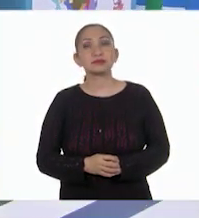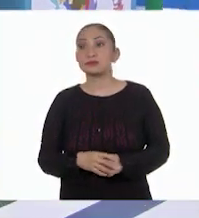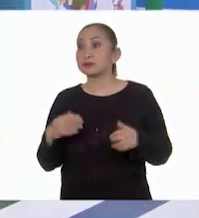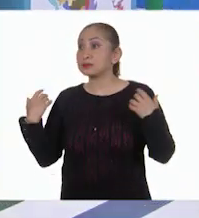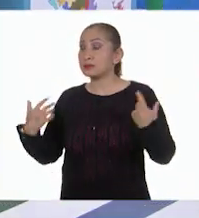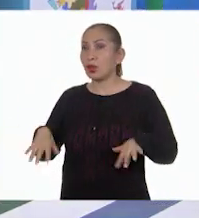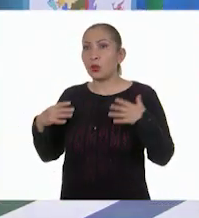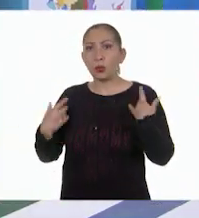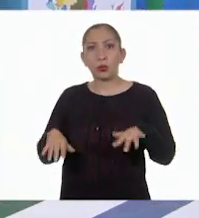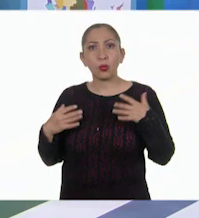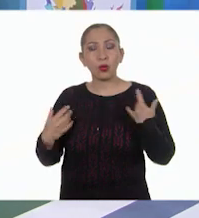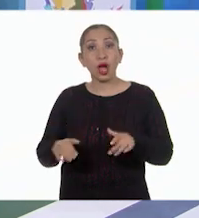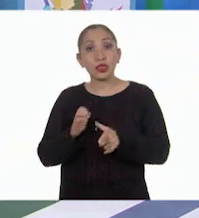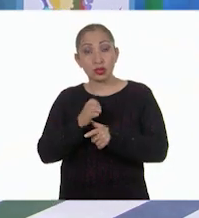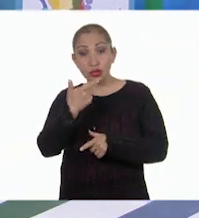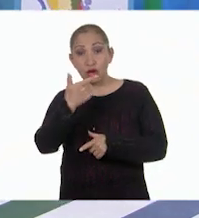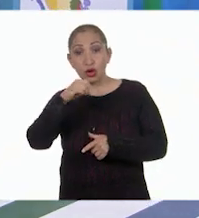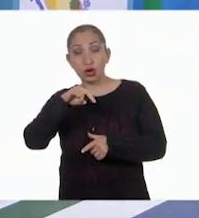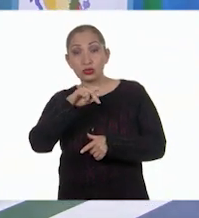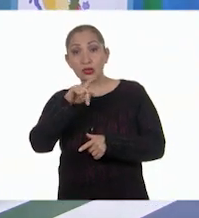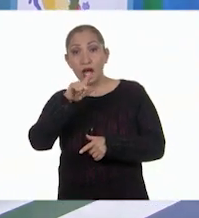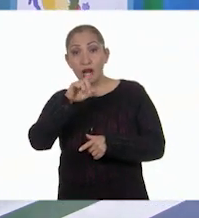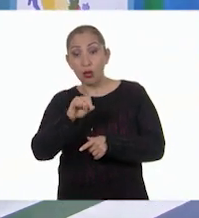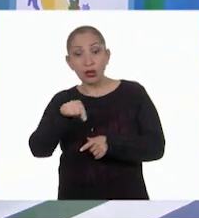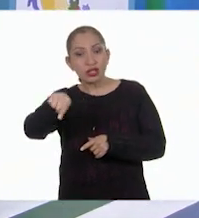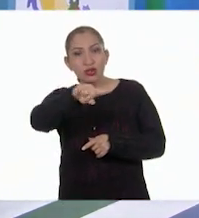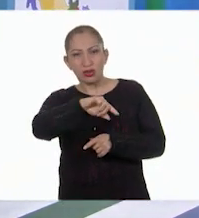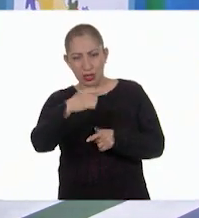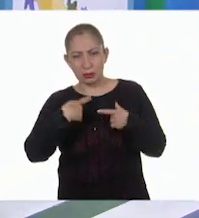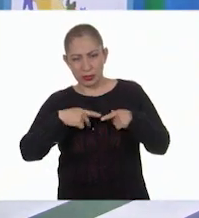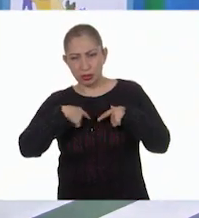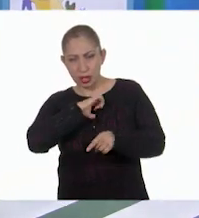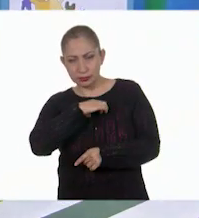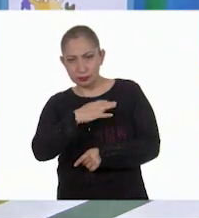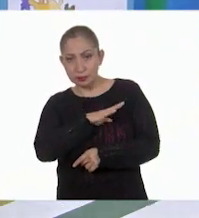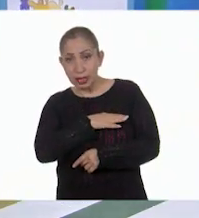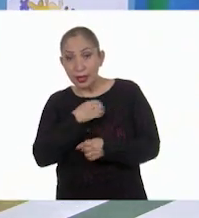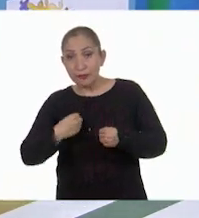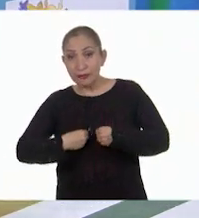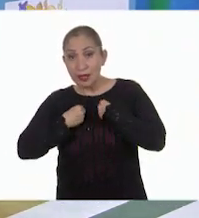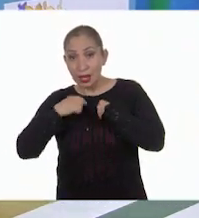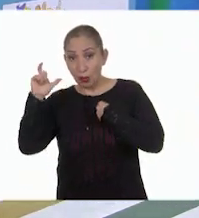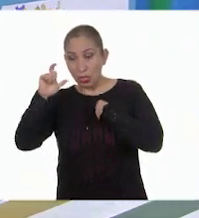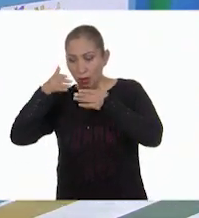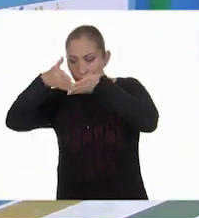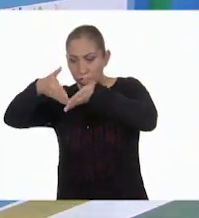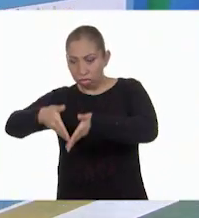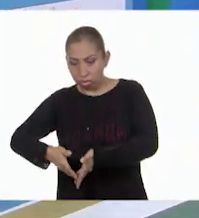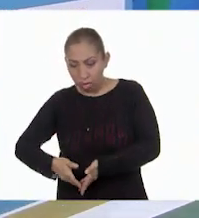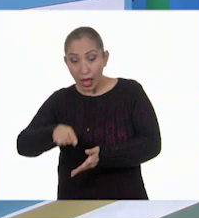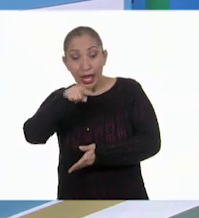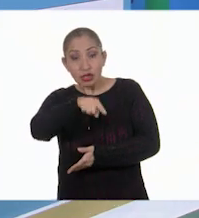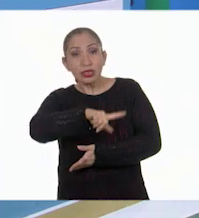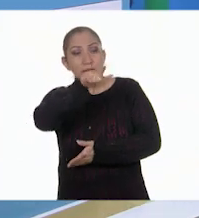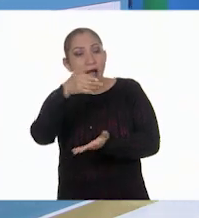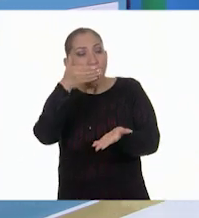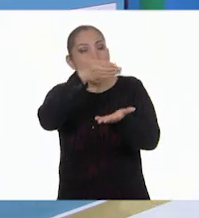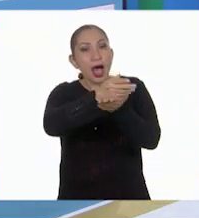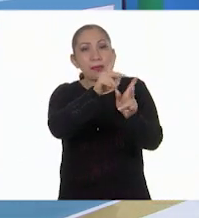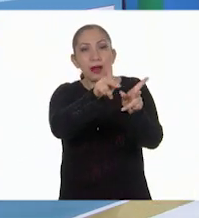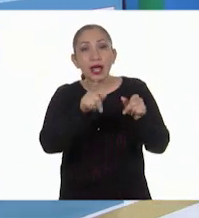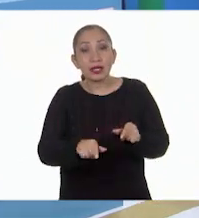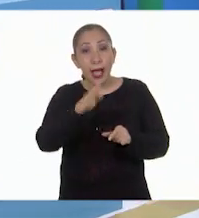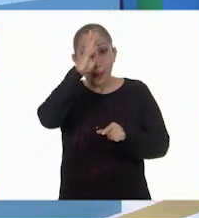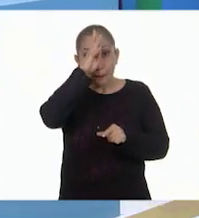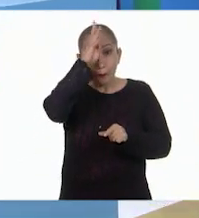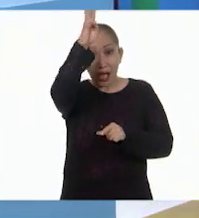¡Oh, wow! Así que Gonzalo Guerrero y el resto de los españoles que sobrevivieron al naufragio fueron hechos prisioneros por los mayas